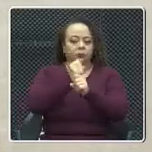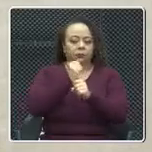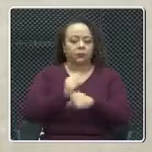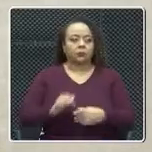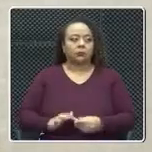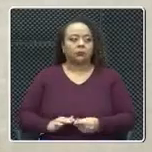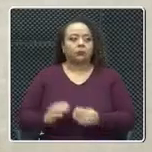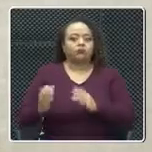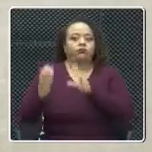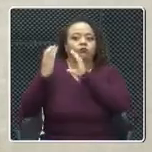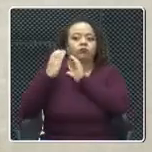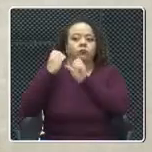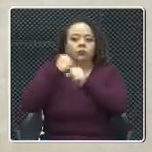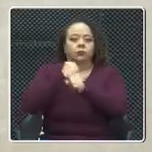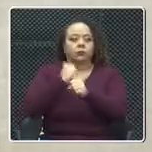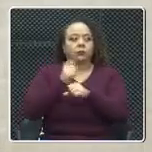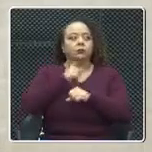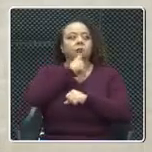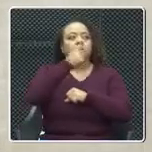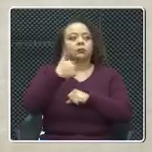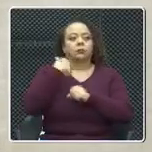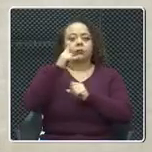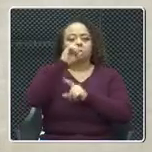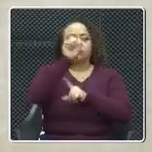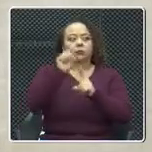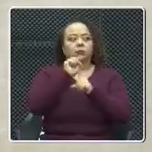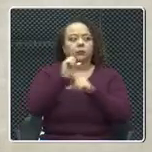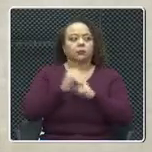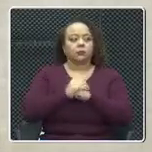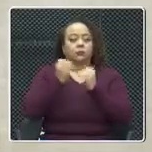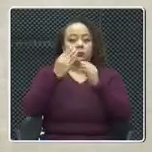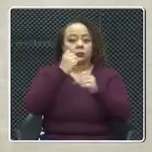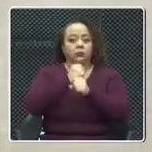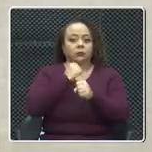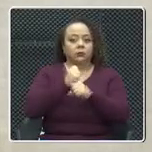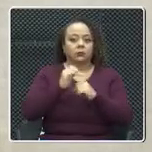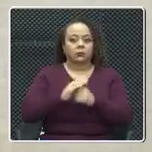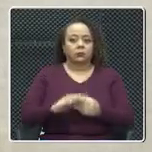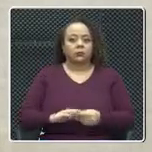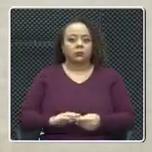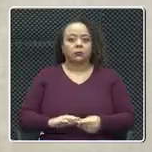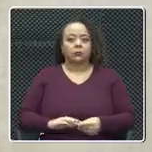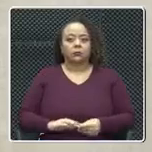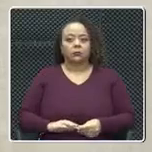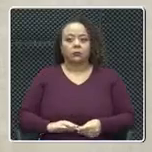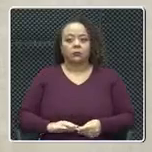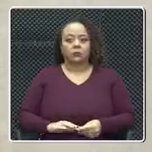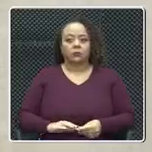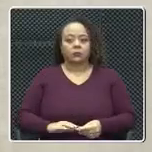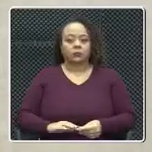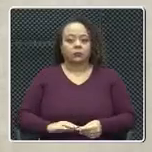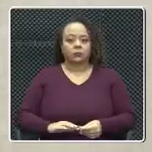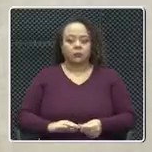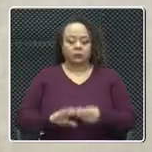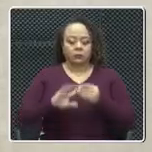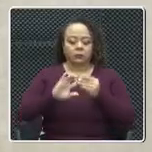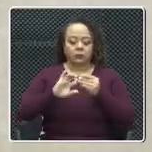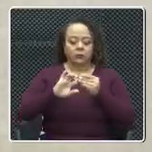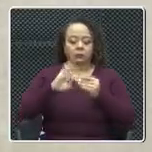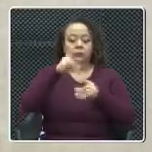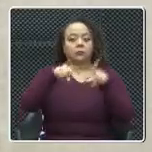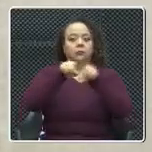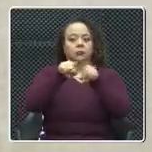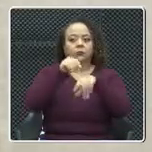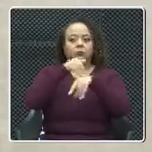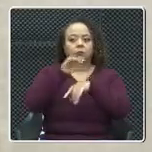es sobrecarga de trabajo, que realmente hay una situación de sobrecarga de trabajo. No sé si... Y también hacer la referencia